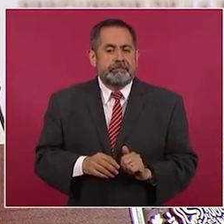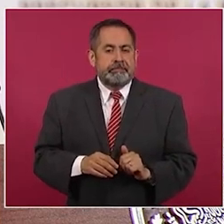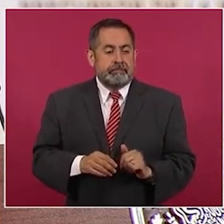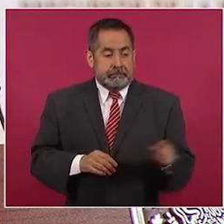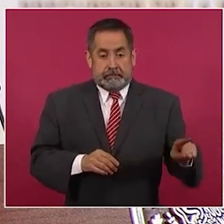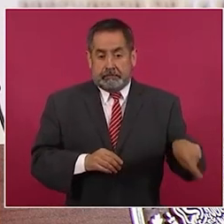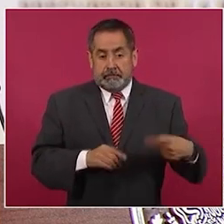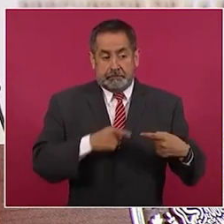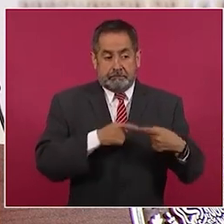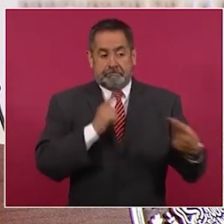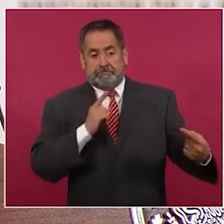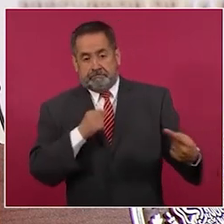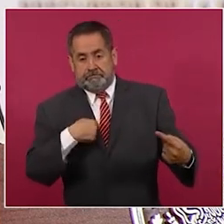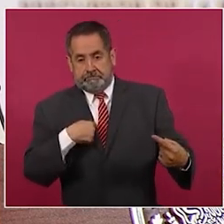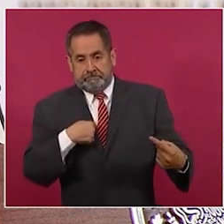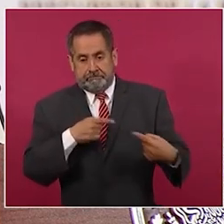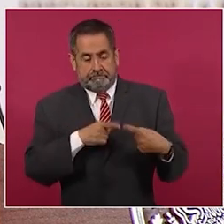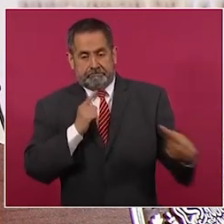opositores,